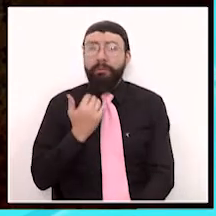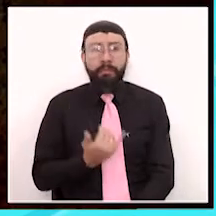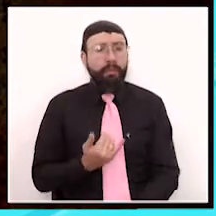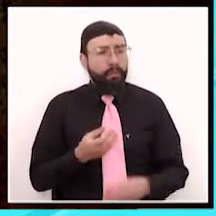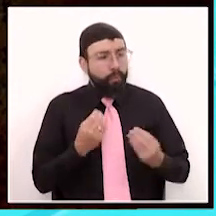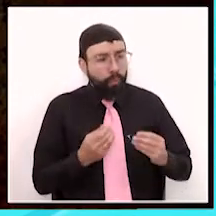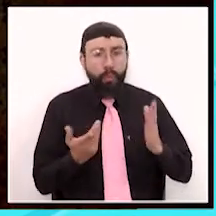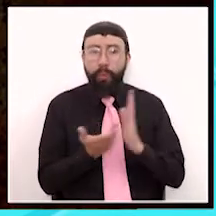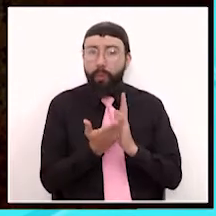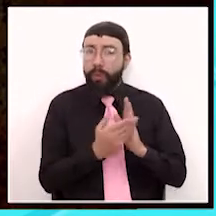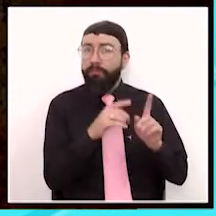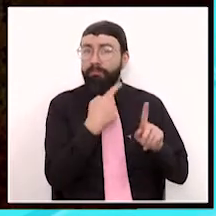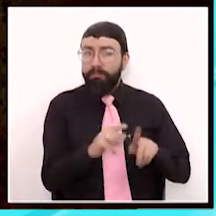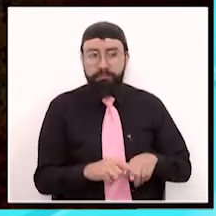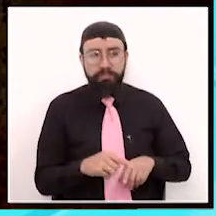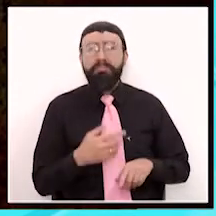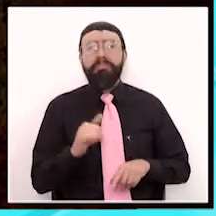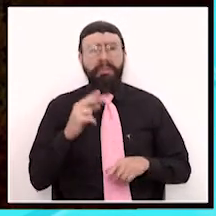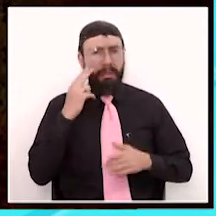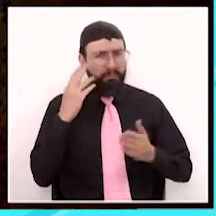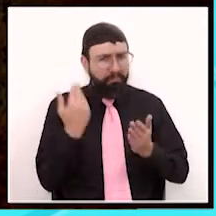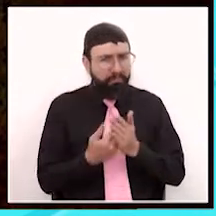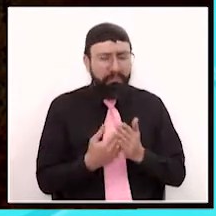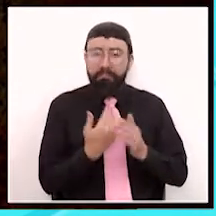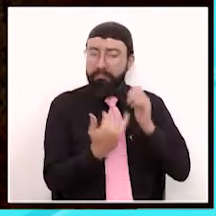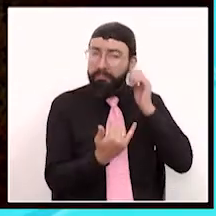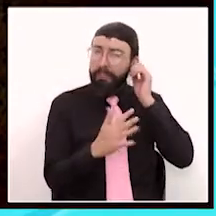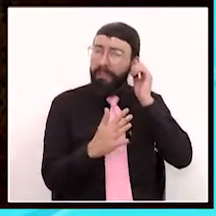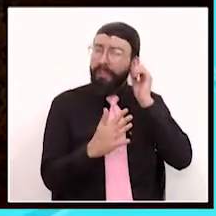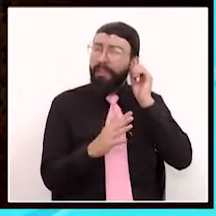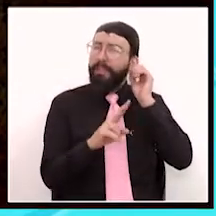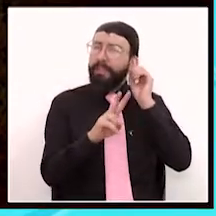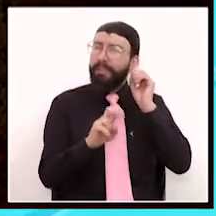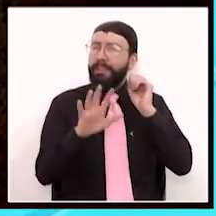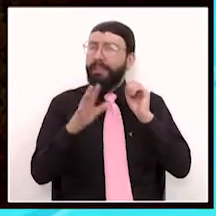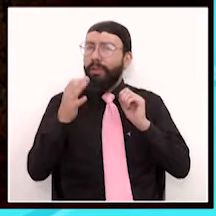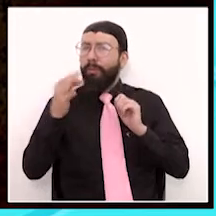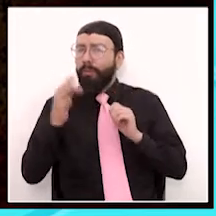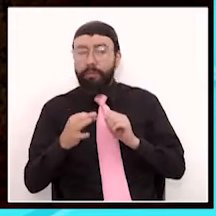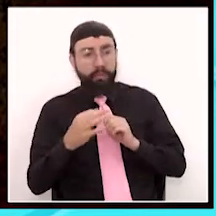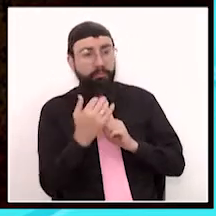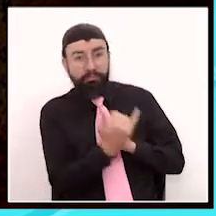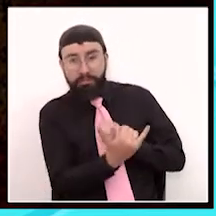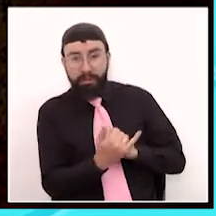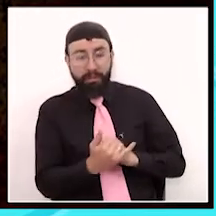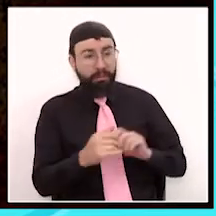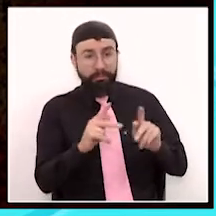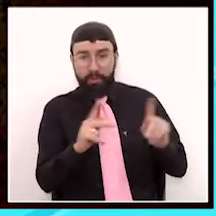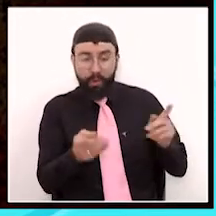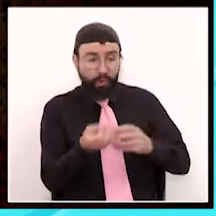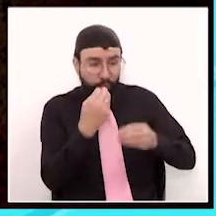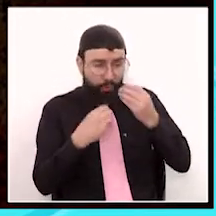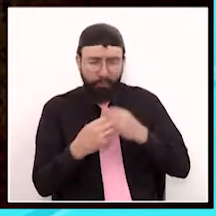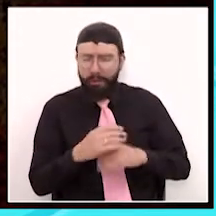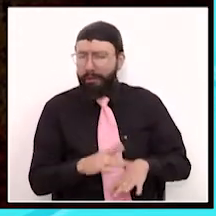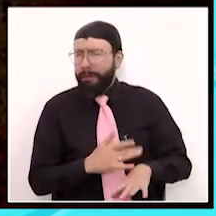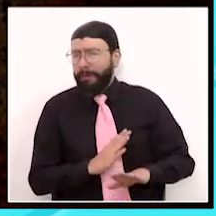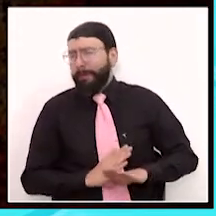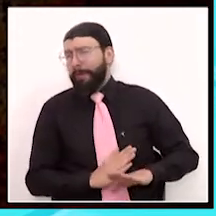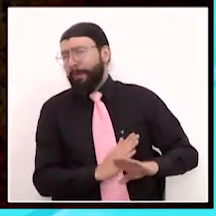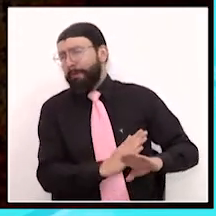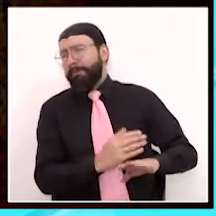se han hecho, se ha demostrado que cerca del 75% de la población tiene sensibilidades al gluten.